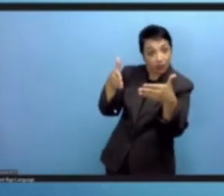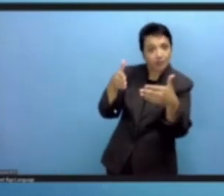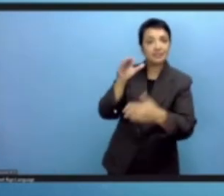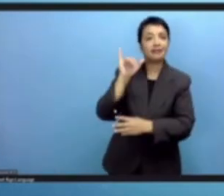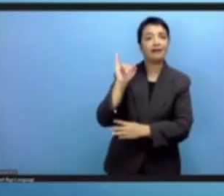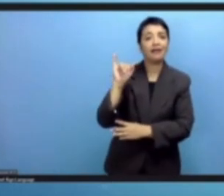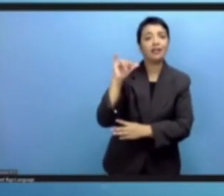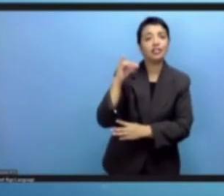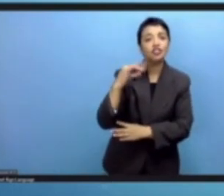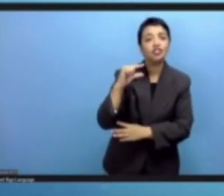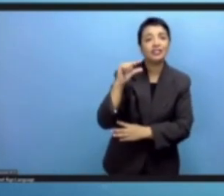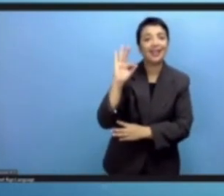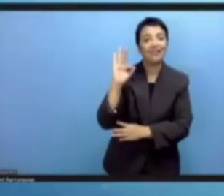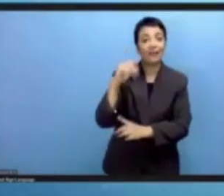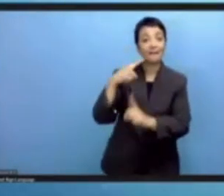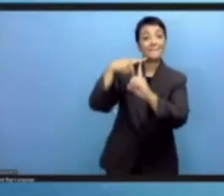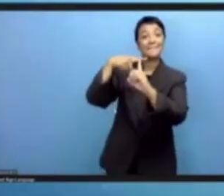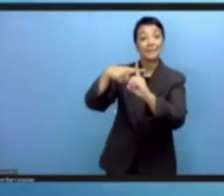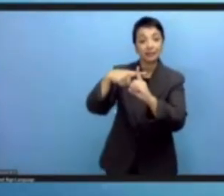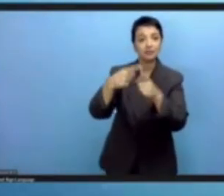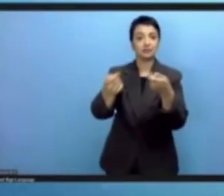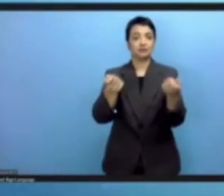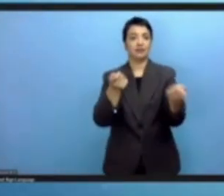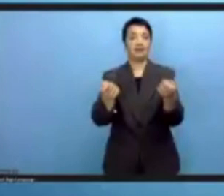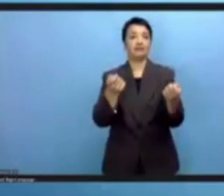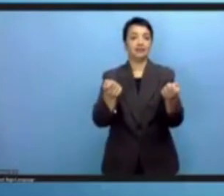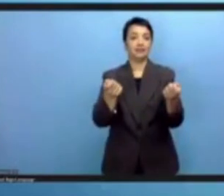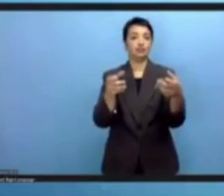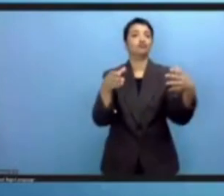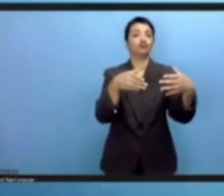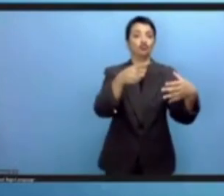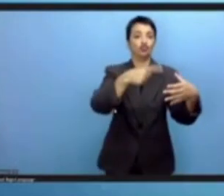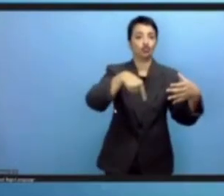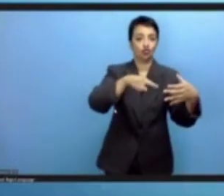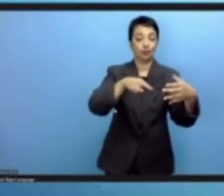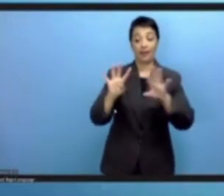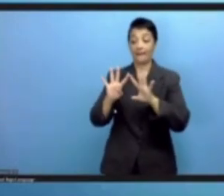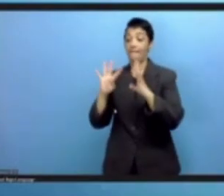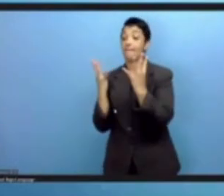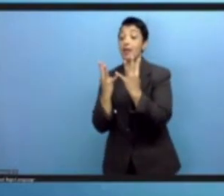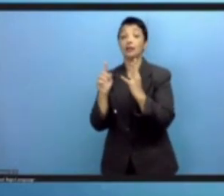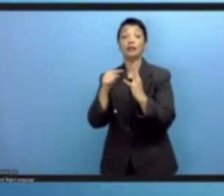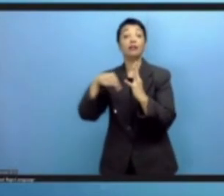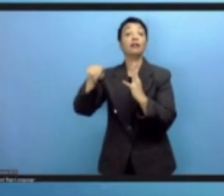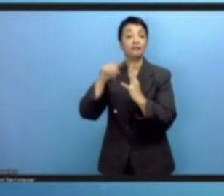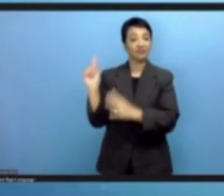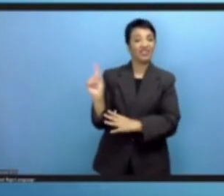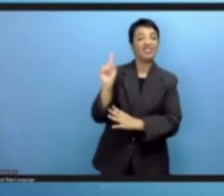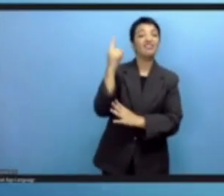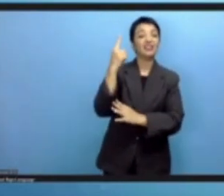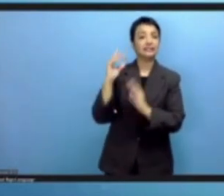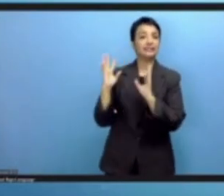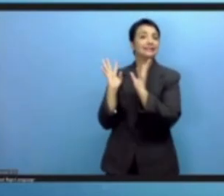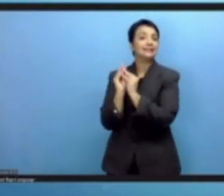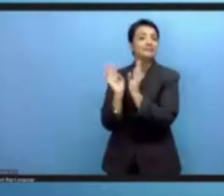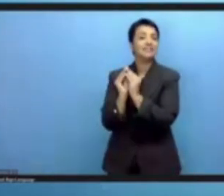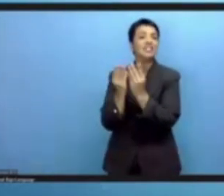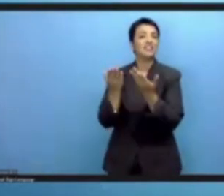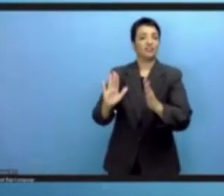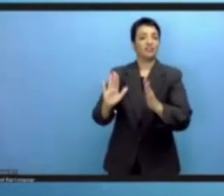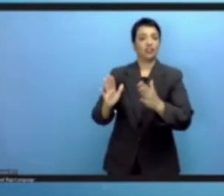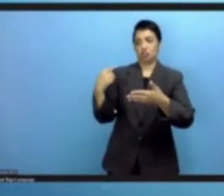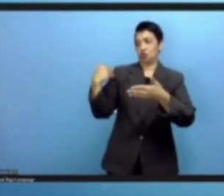hablamos del abordaje de ganancia de igf más y el panel de líderes que ya